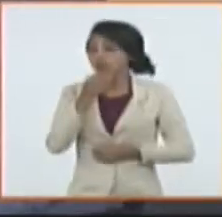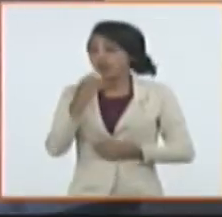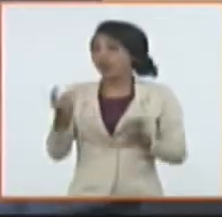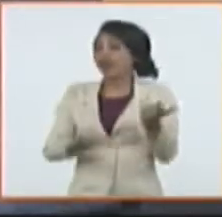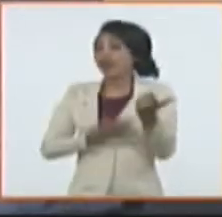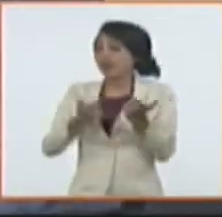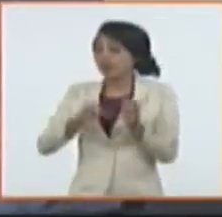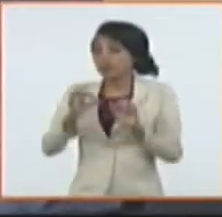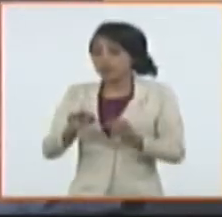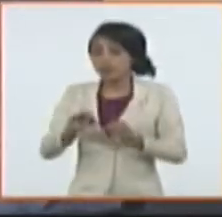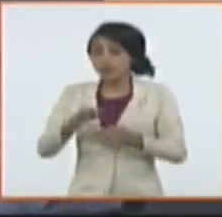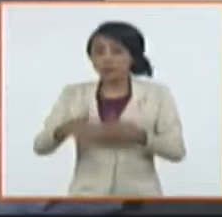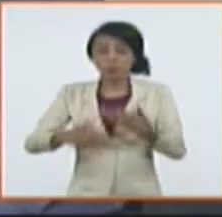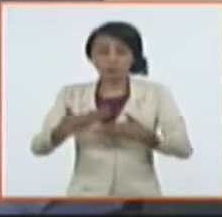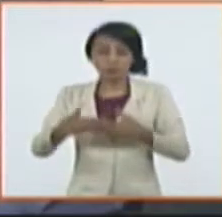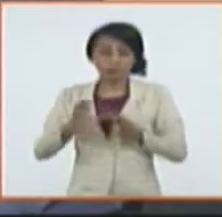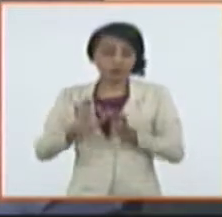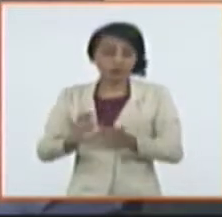octubre.